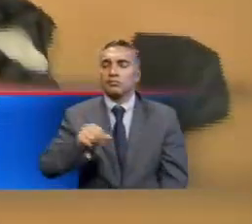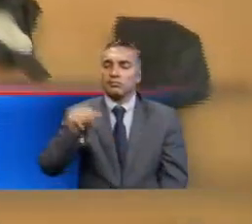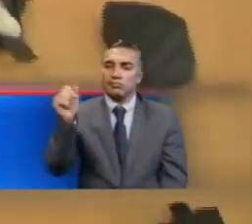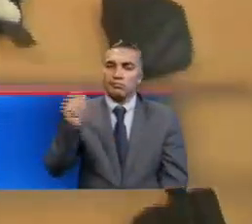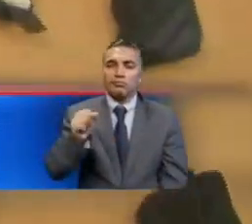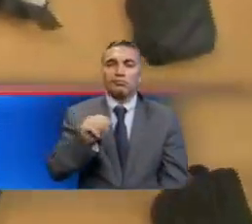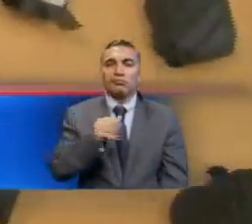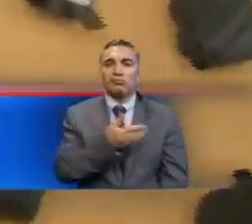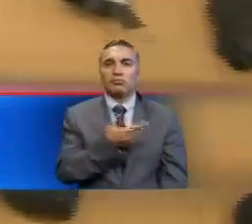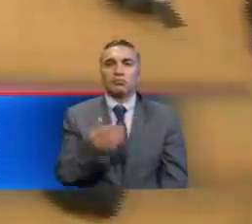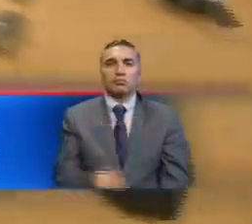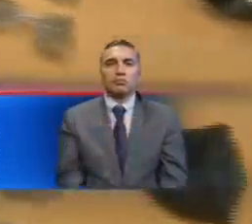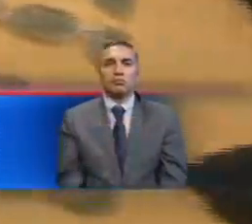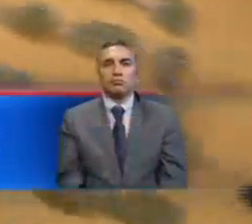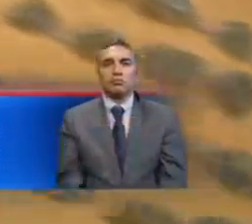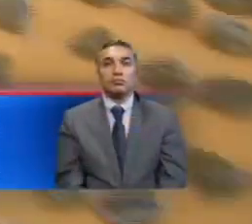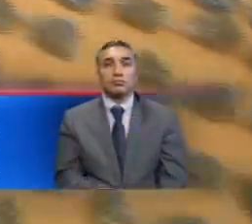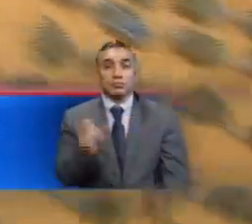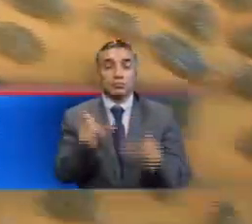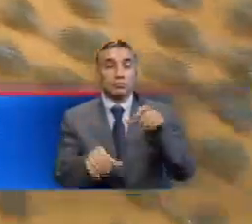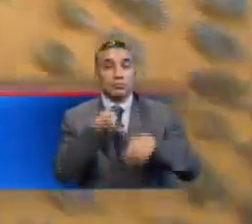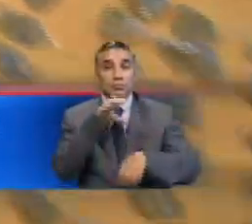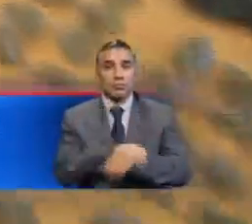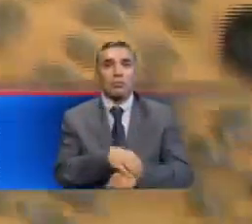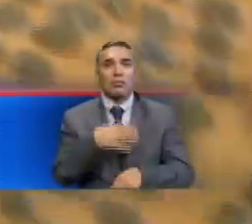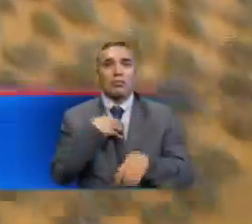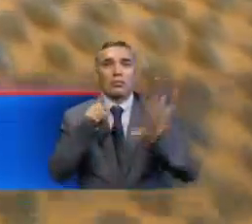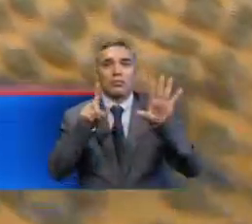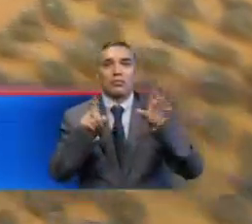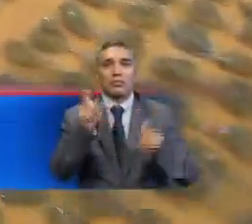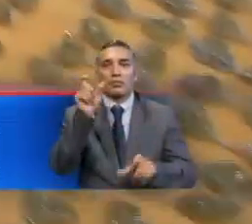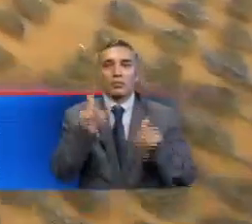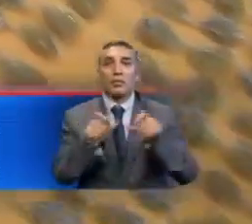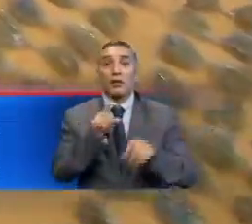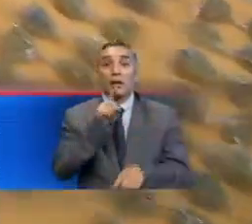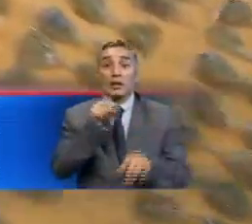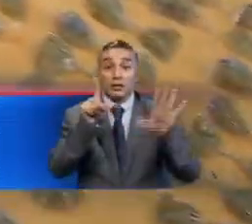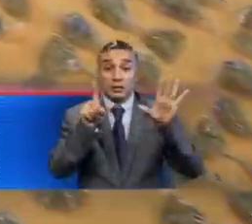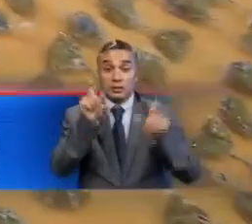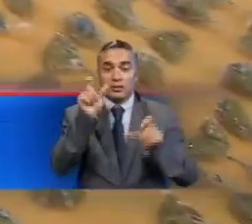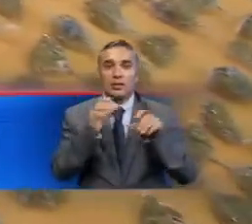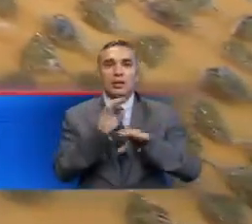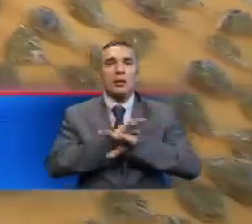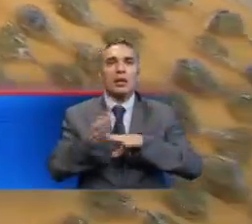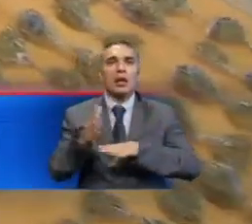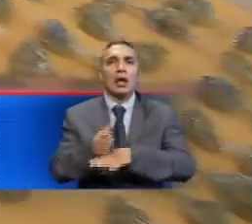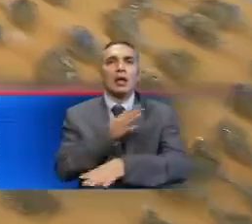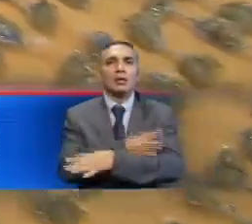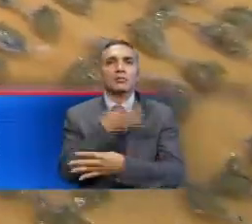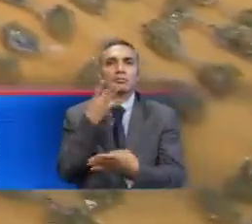dentro de los detenidos, hay 6 ciudadanos que ya tienen antecedentes